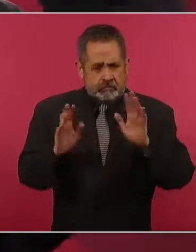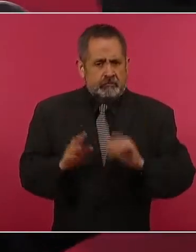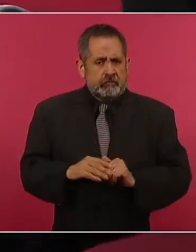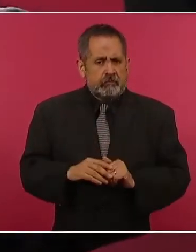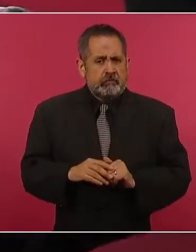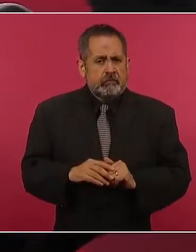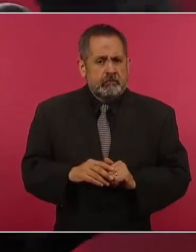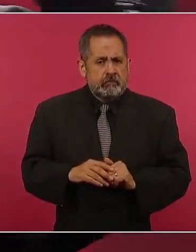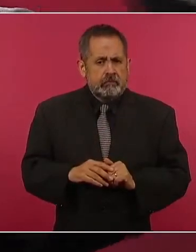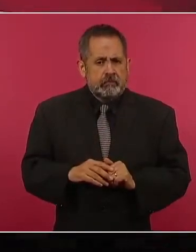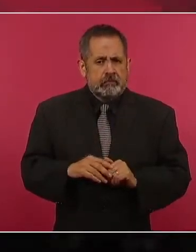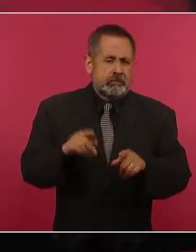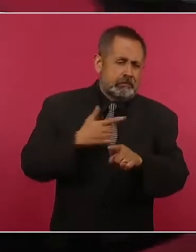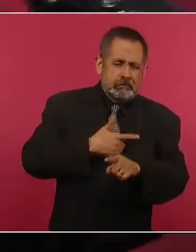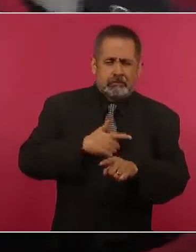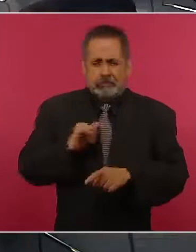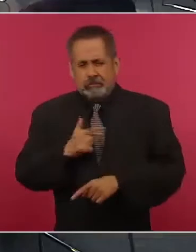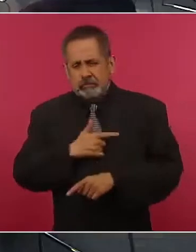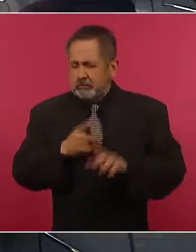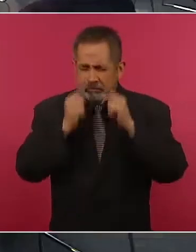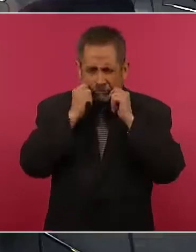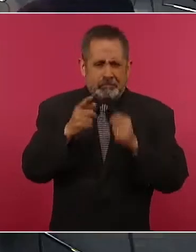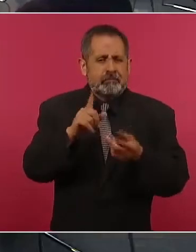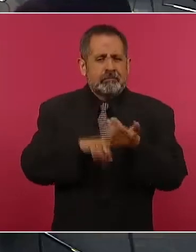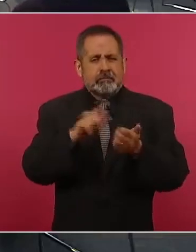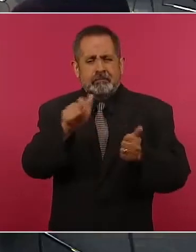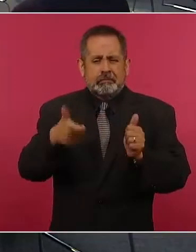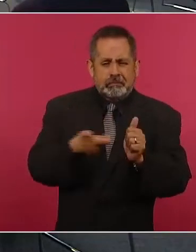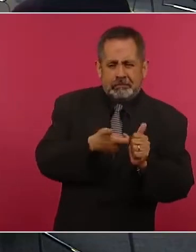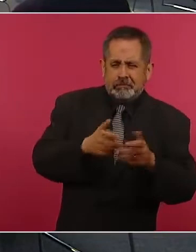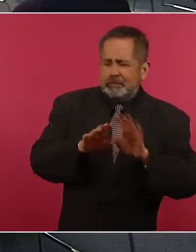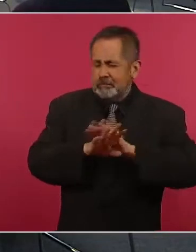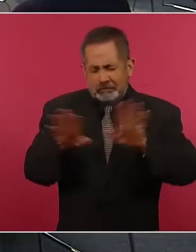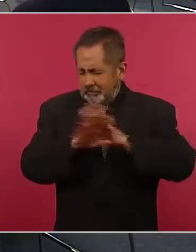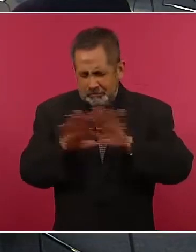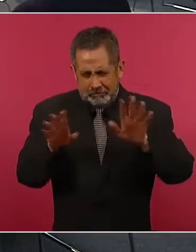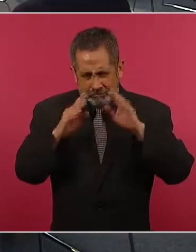independientemente si nos gusta, no nos gusta, de dónde vienen los recursos,